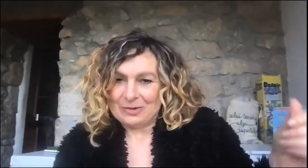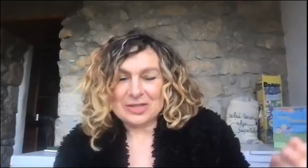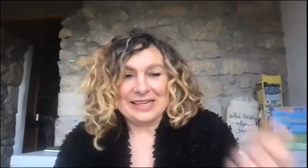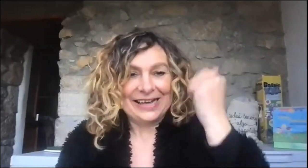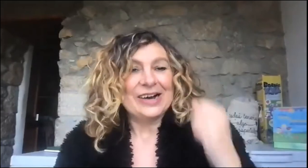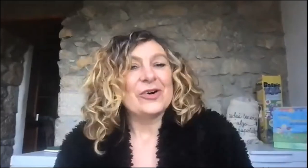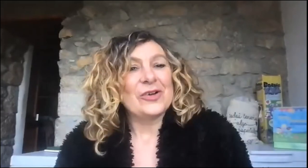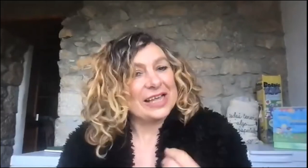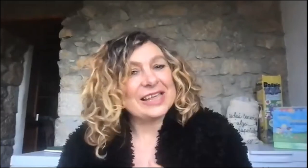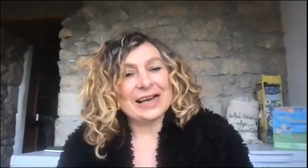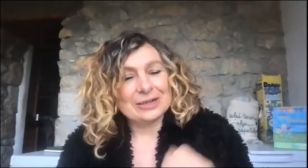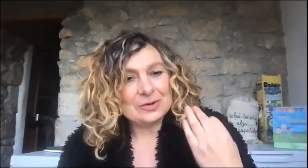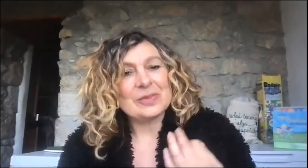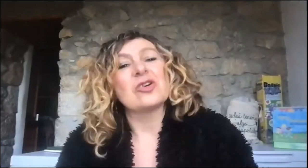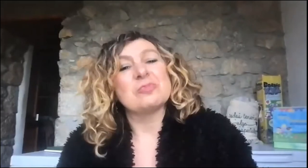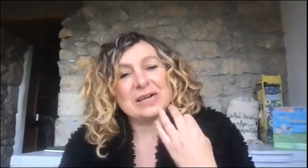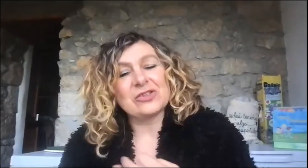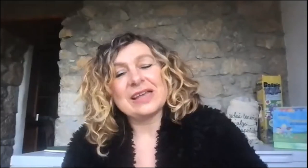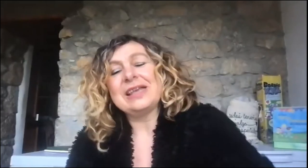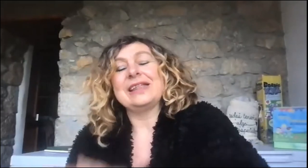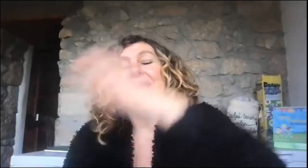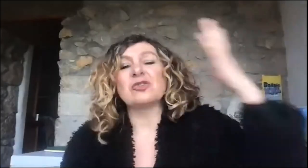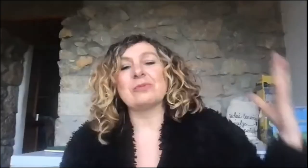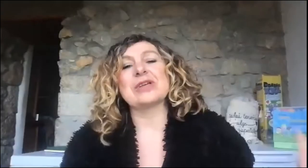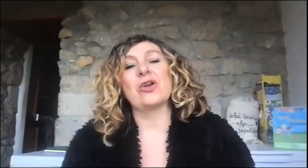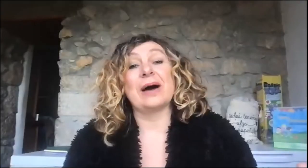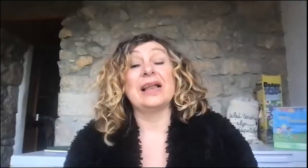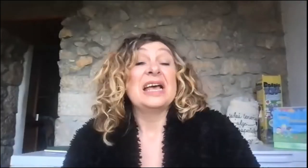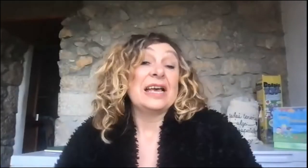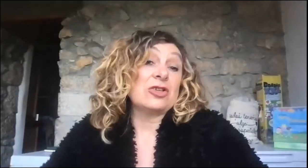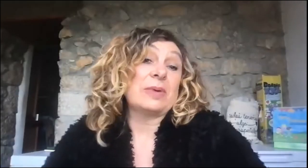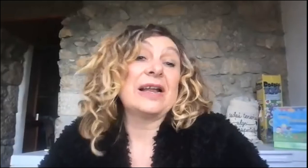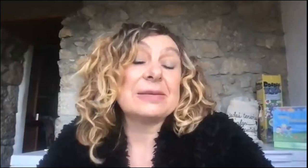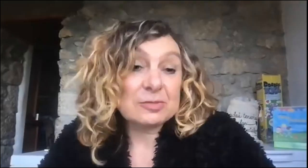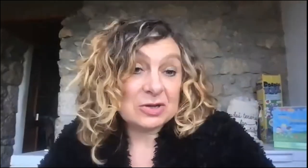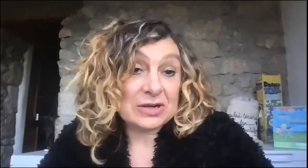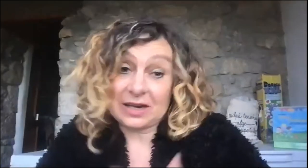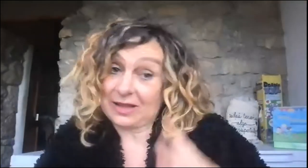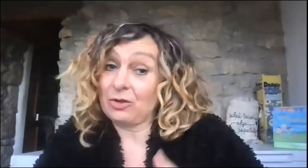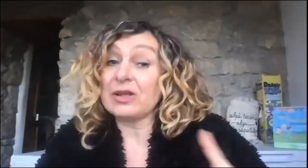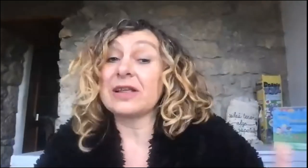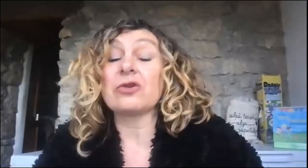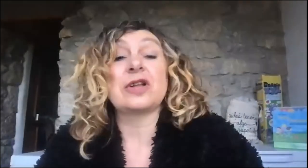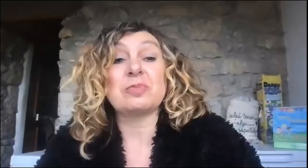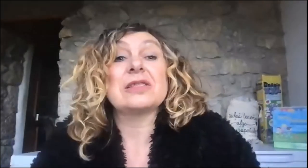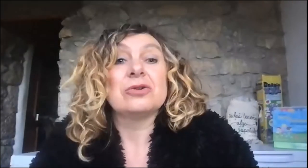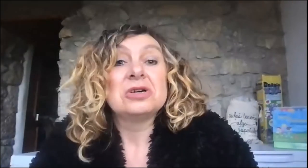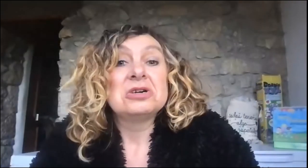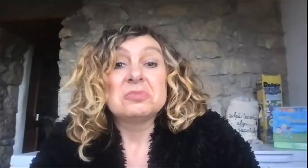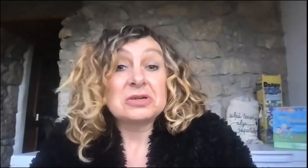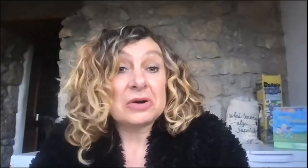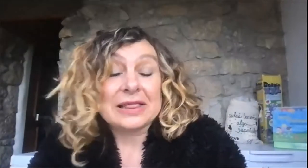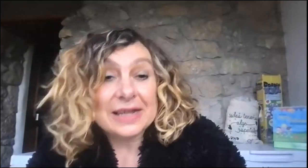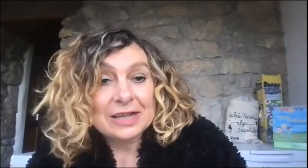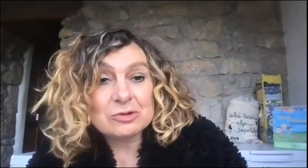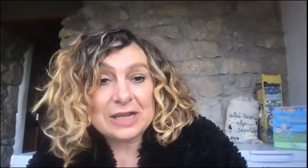la pelusina, o lo que sea, ¿no? Entonces parto de ahí y de ahí nos vamos al global. Eso para las demás personas, las que no están dentro del espectro,